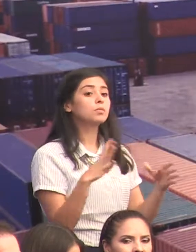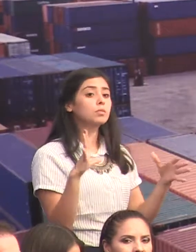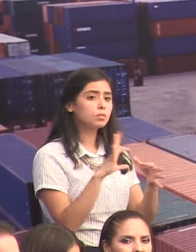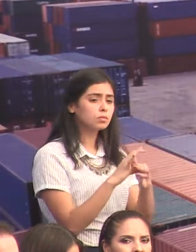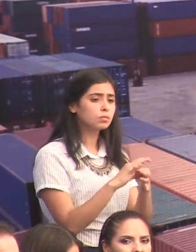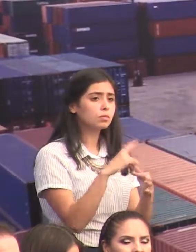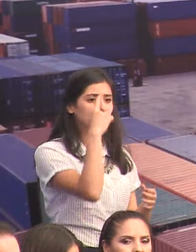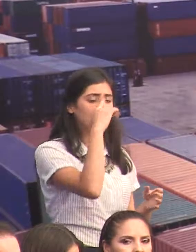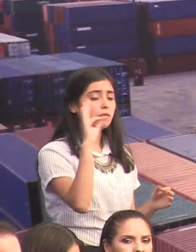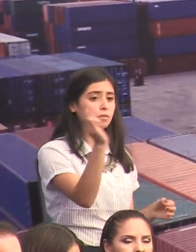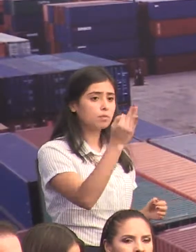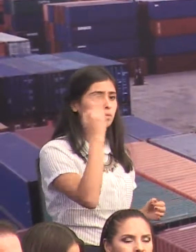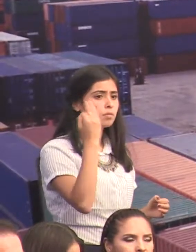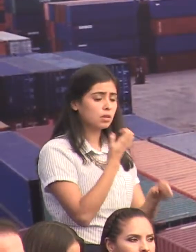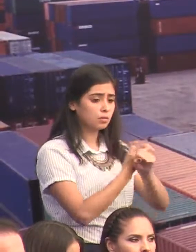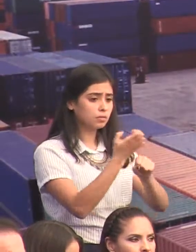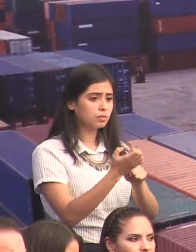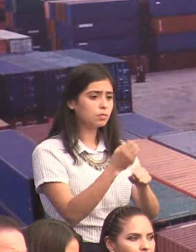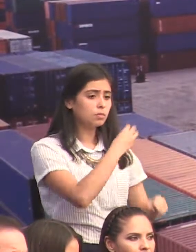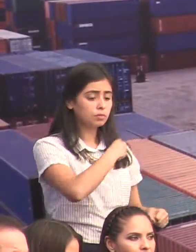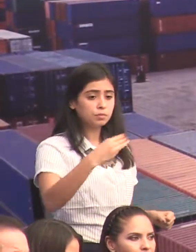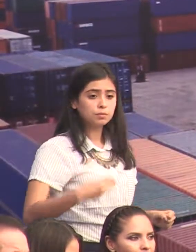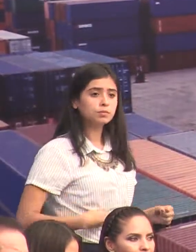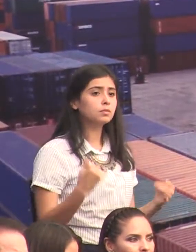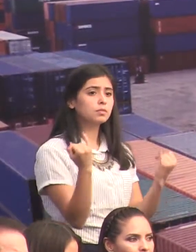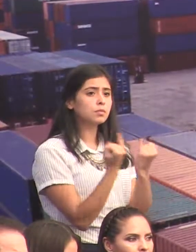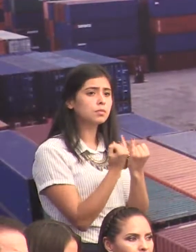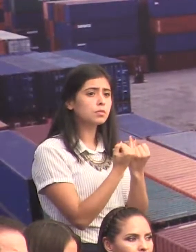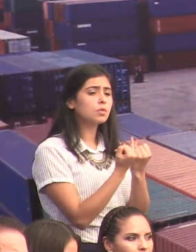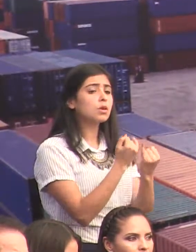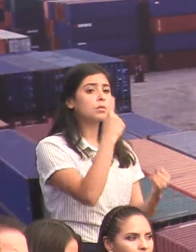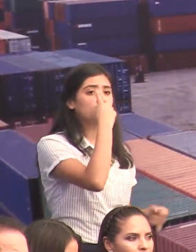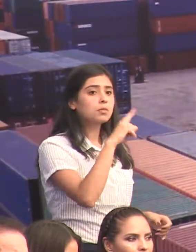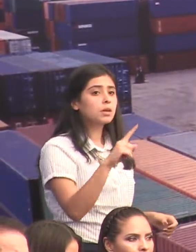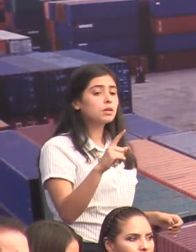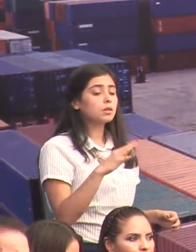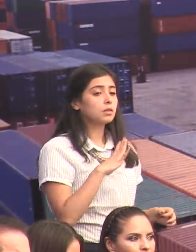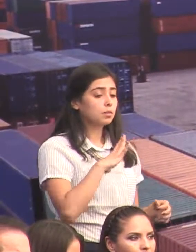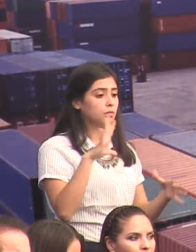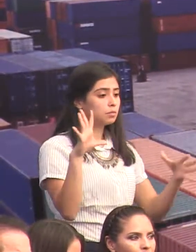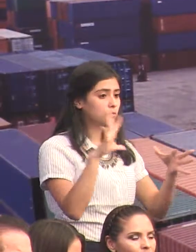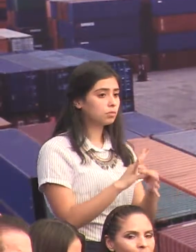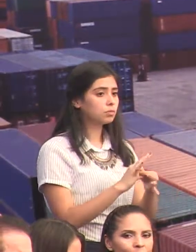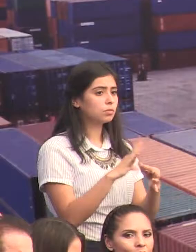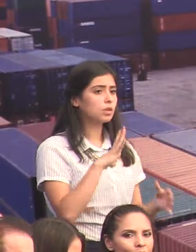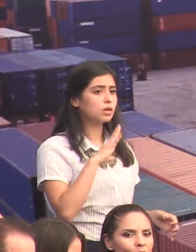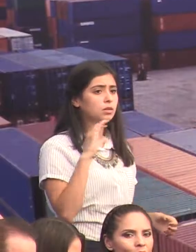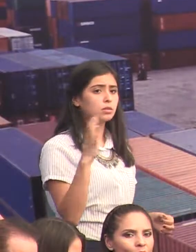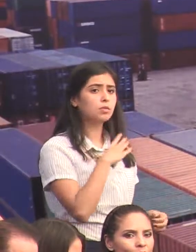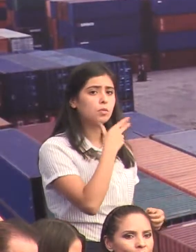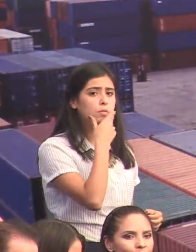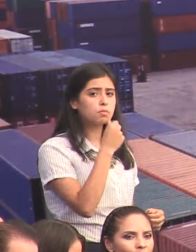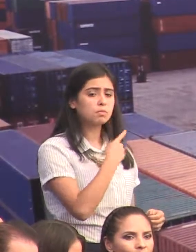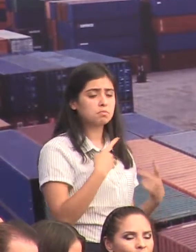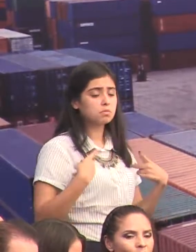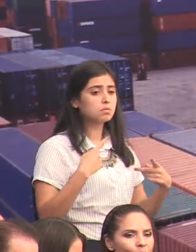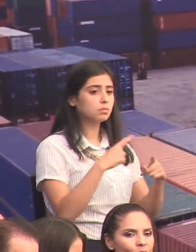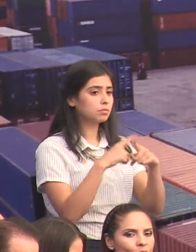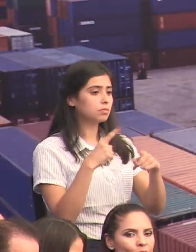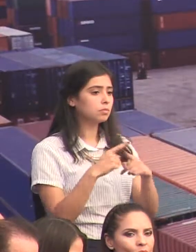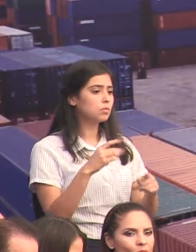Su compromiso es clave para los que estamos construyendo juntos, sector público a nivel federal, estatal y municipal,